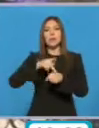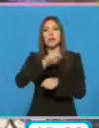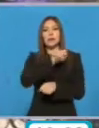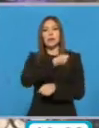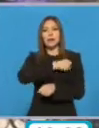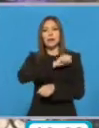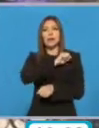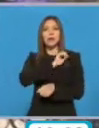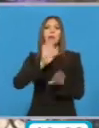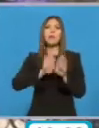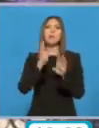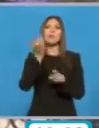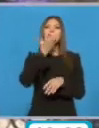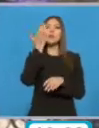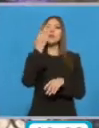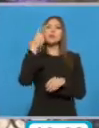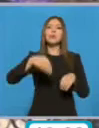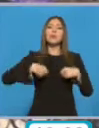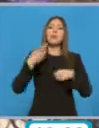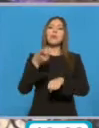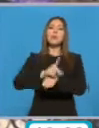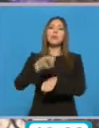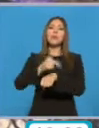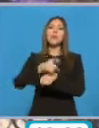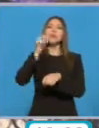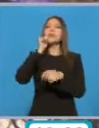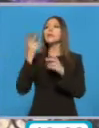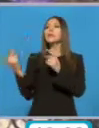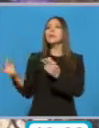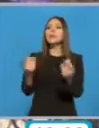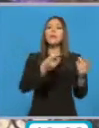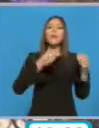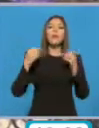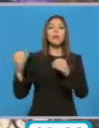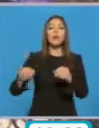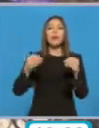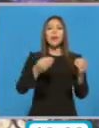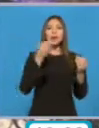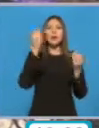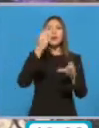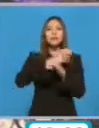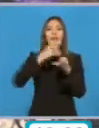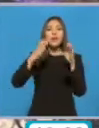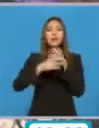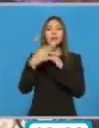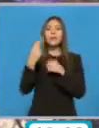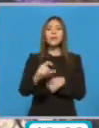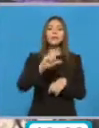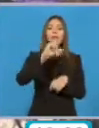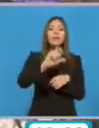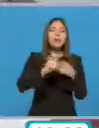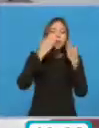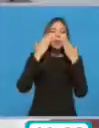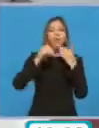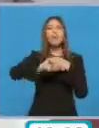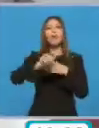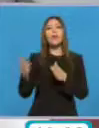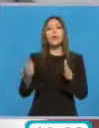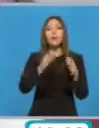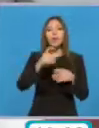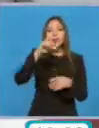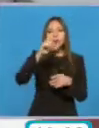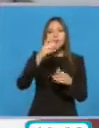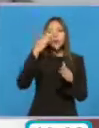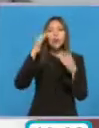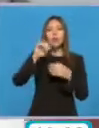vida cotidiana que vives muy apresurada, que no tengas que utilizar tanto producto para lograr un objetivo. Sí, que no tengas